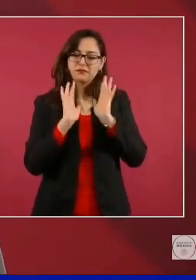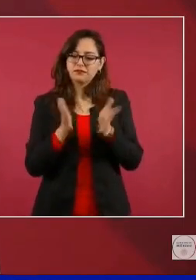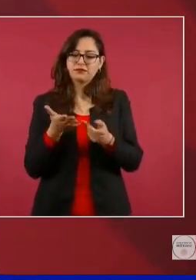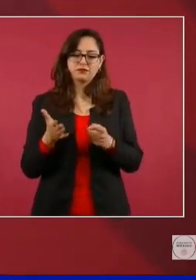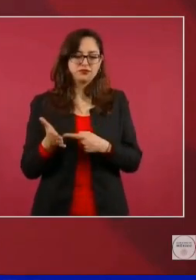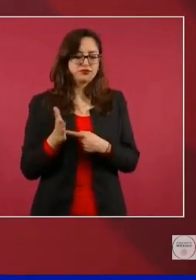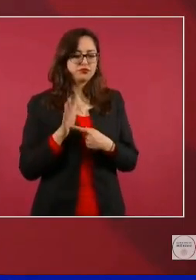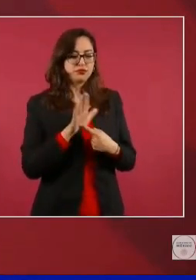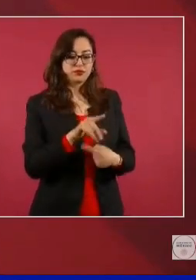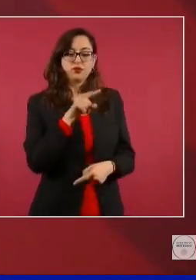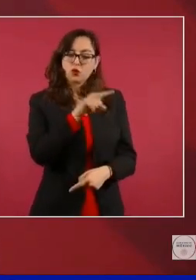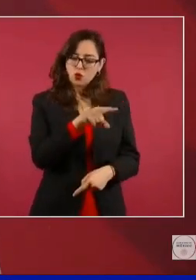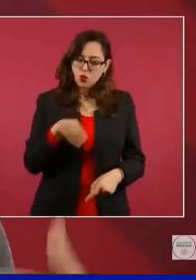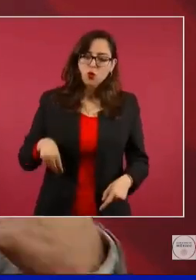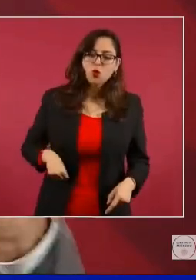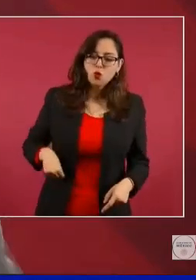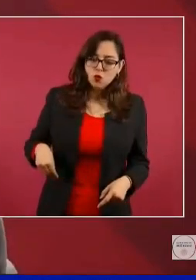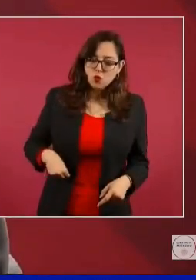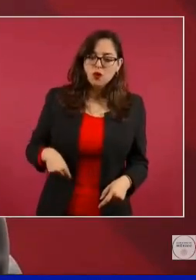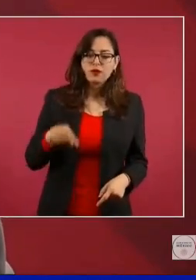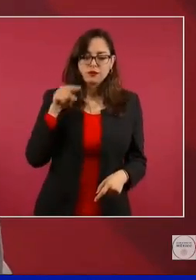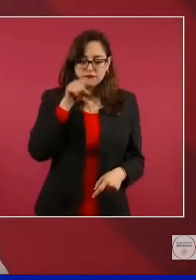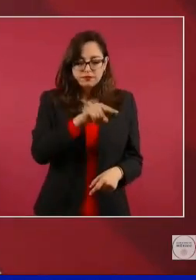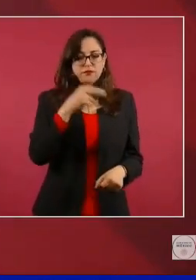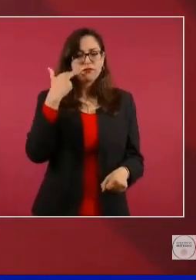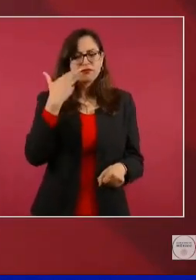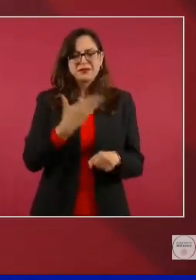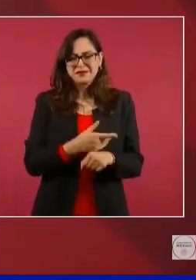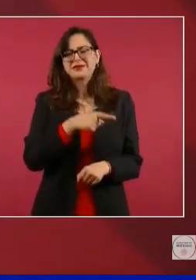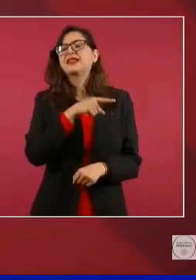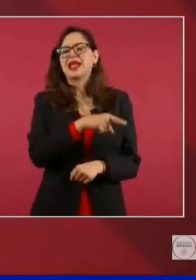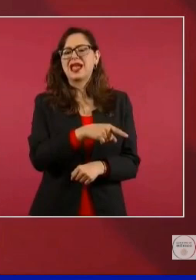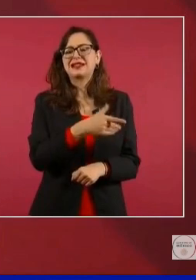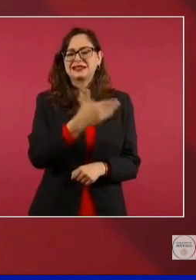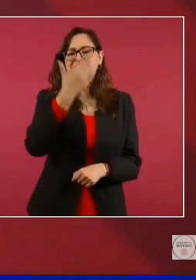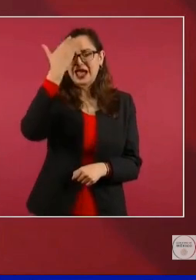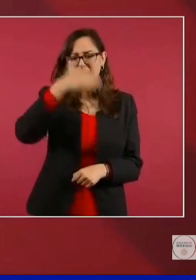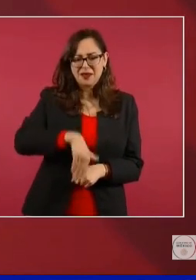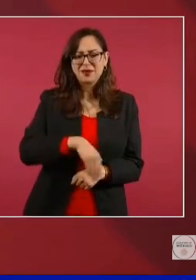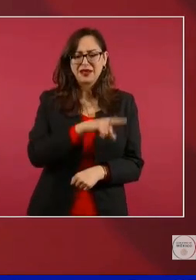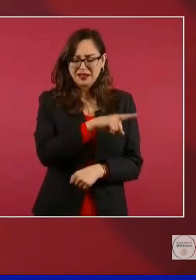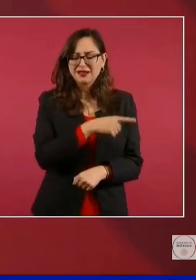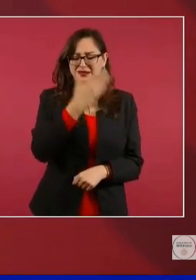Y él es responsable, además él se asume como responsable.